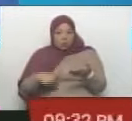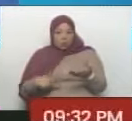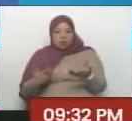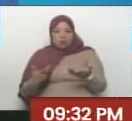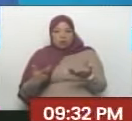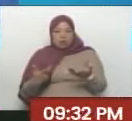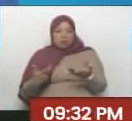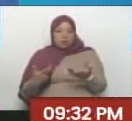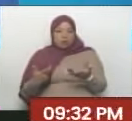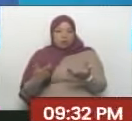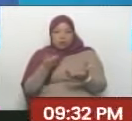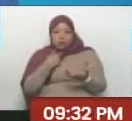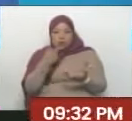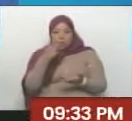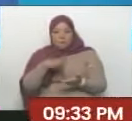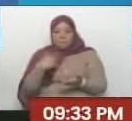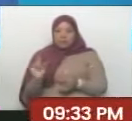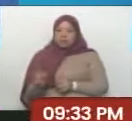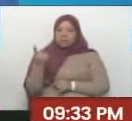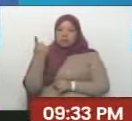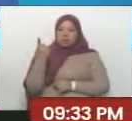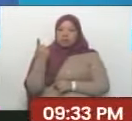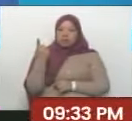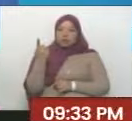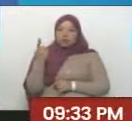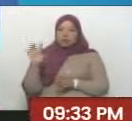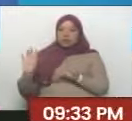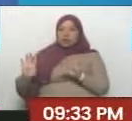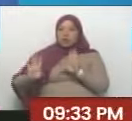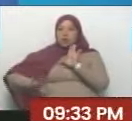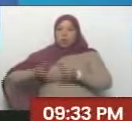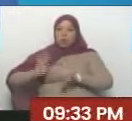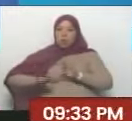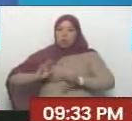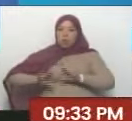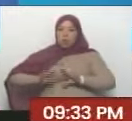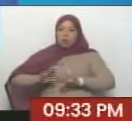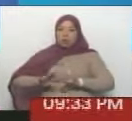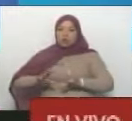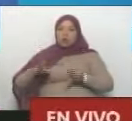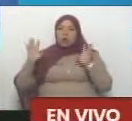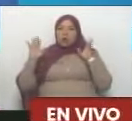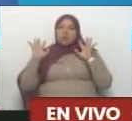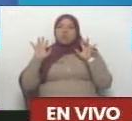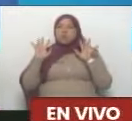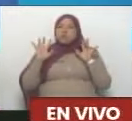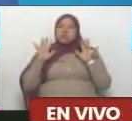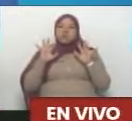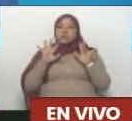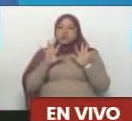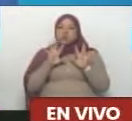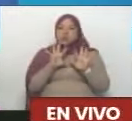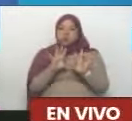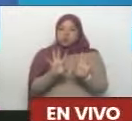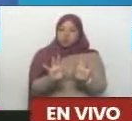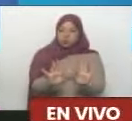guá. Y por primera vez aparecía la parranda, chicos. Y ese gentío en la calle,